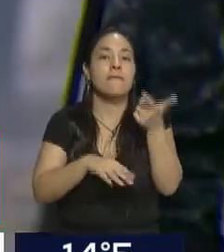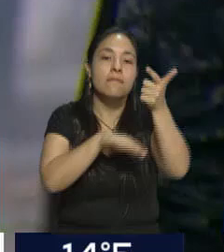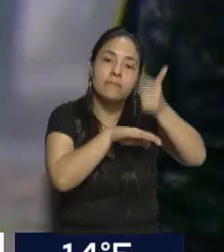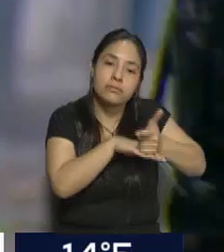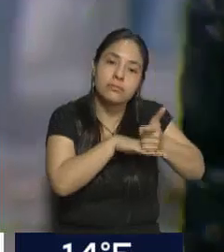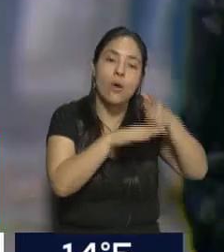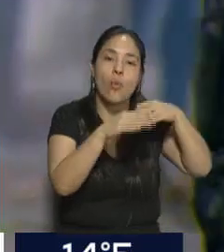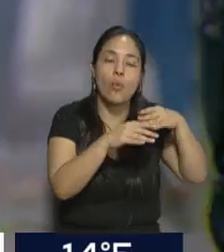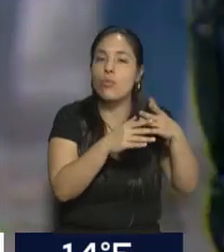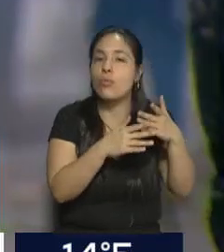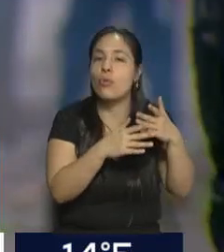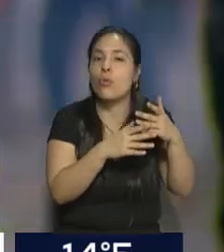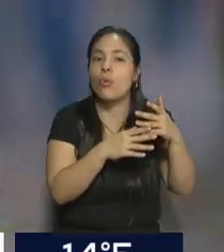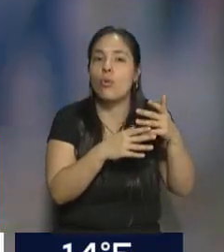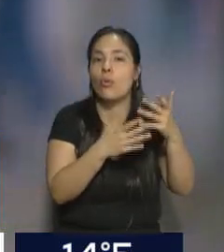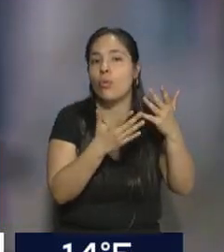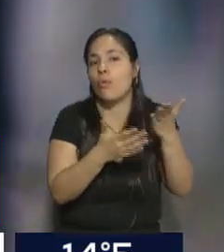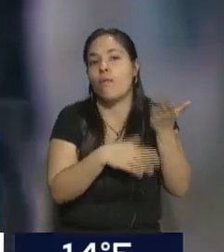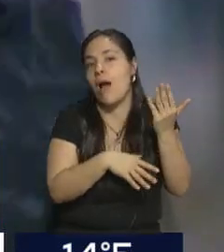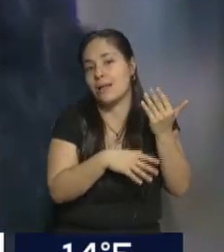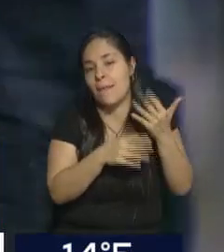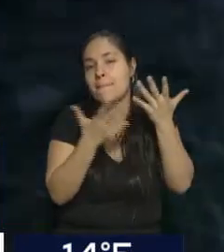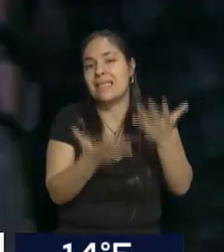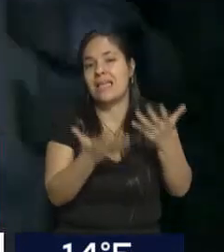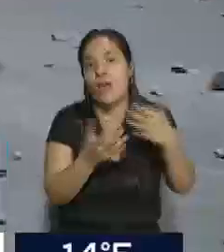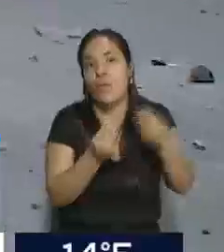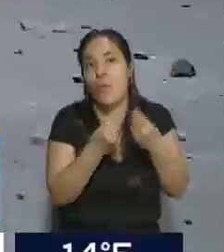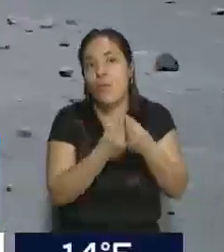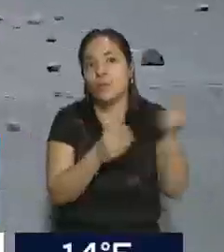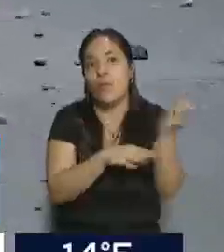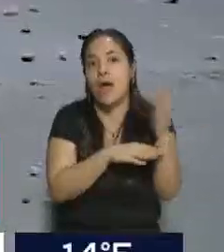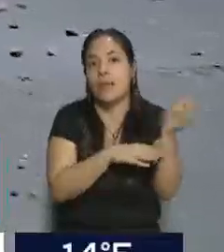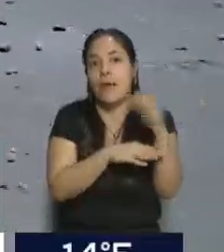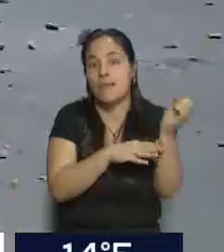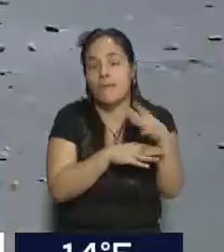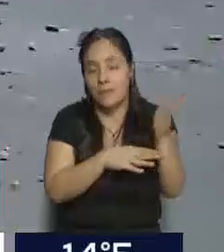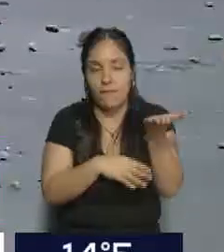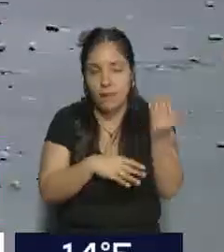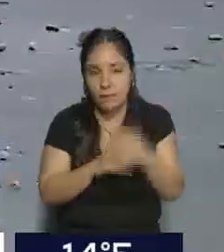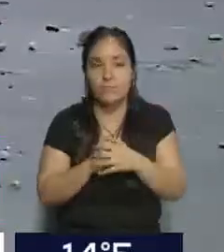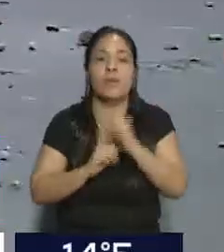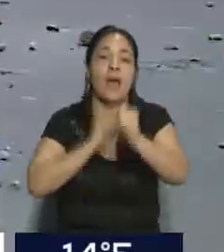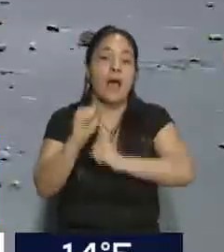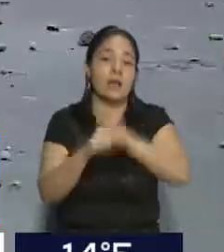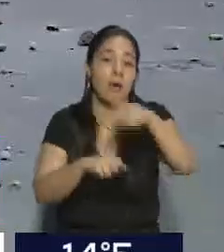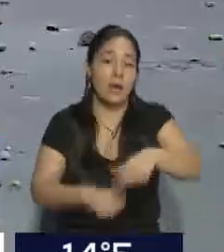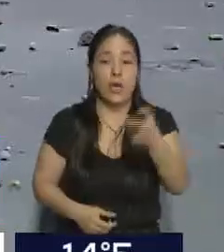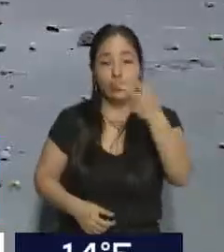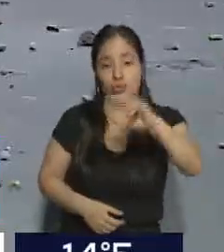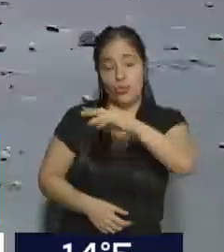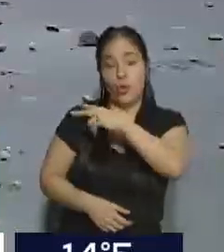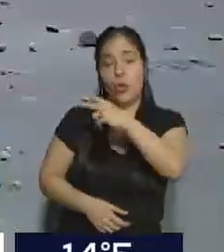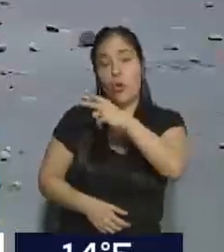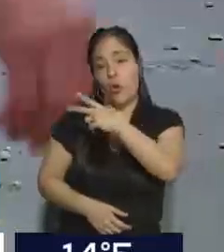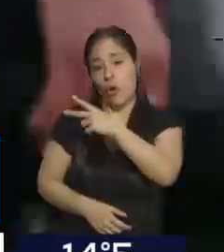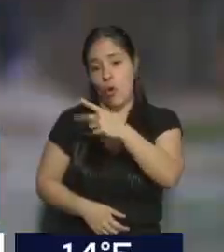que tienen estos videos pero hasta ahora qué se sabe bueno que el subcomisario es decir como lo decimos la autoridad